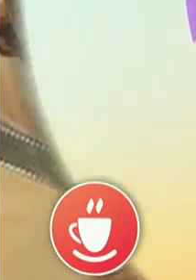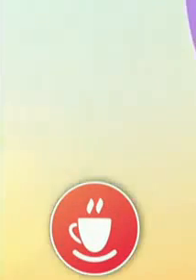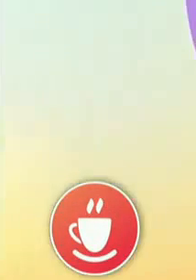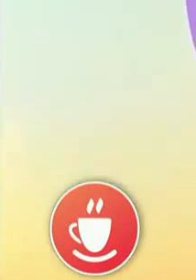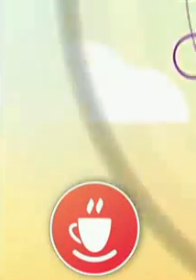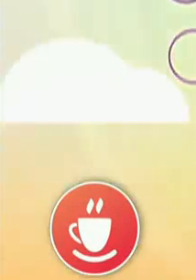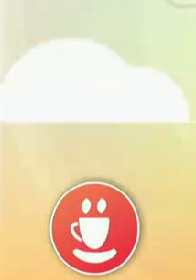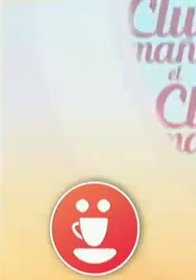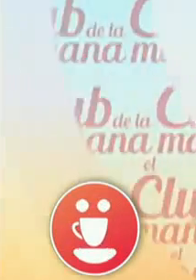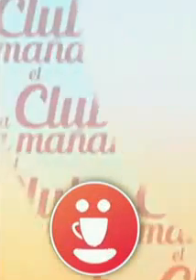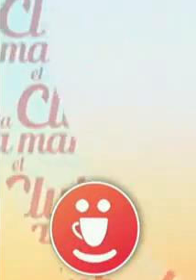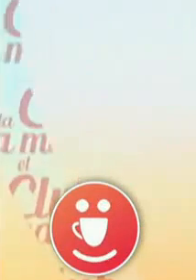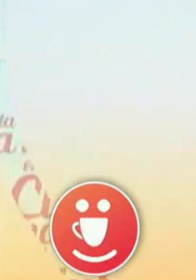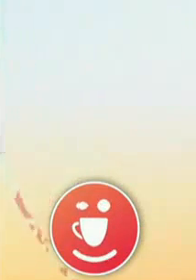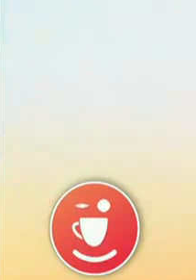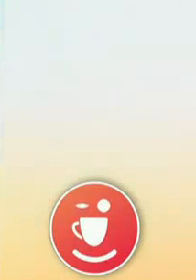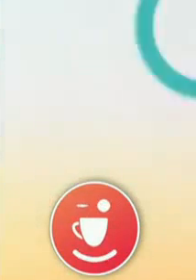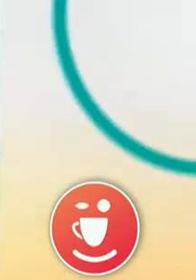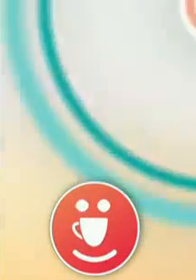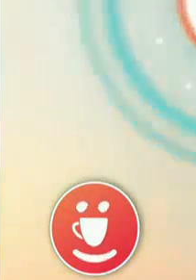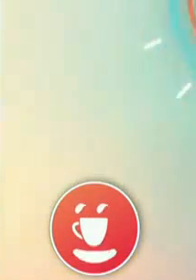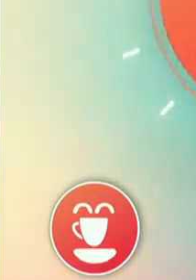Navidad.